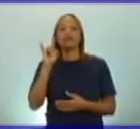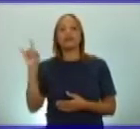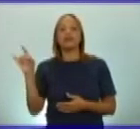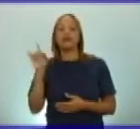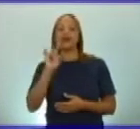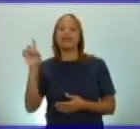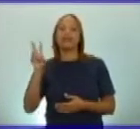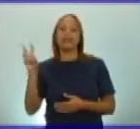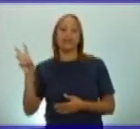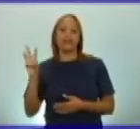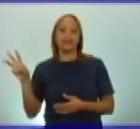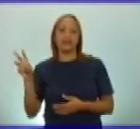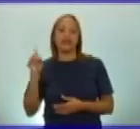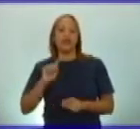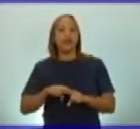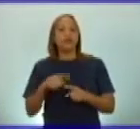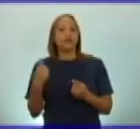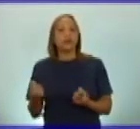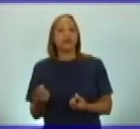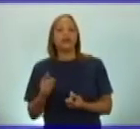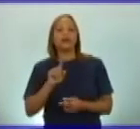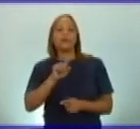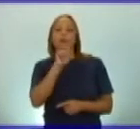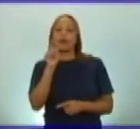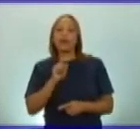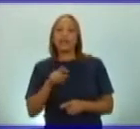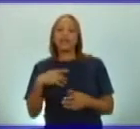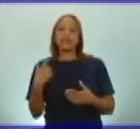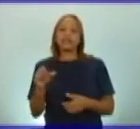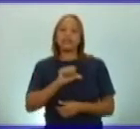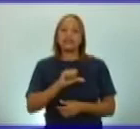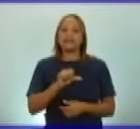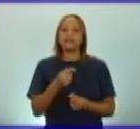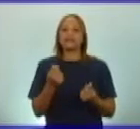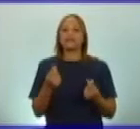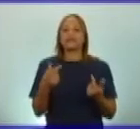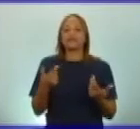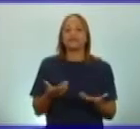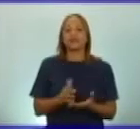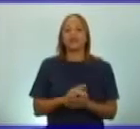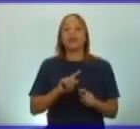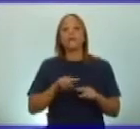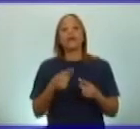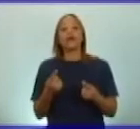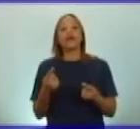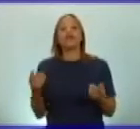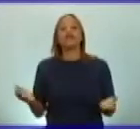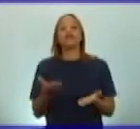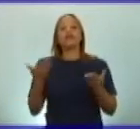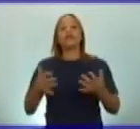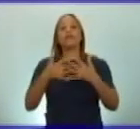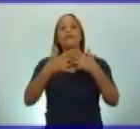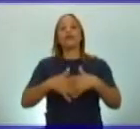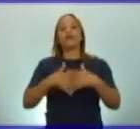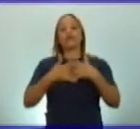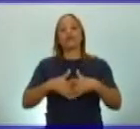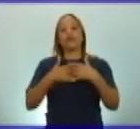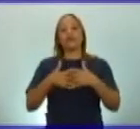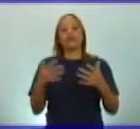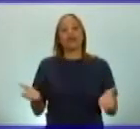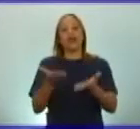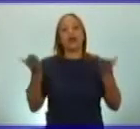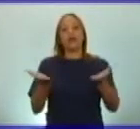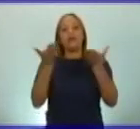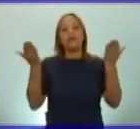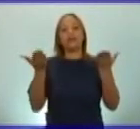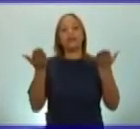1933. Y le decía que ¿por qué se dan las crisis económicas? Precisamente porque se da una superproducción. Y llega el momento en que ya esa producción